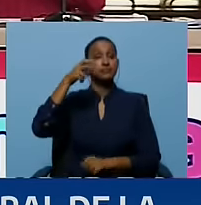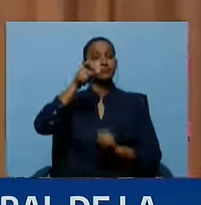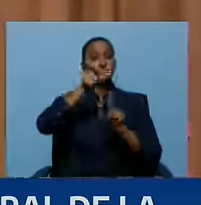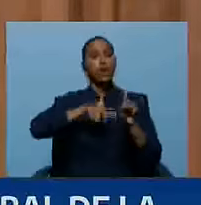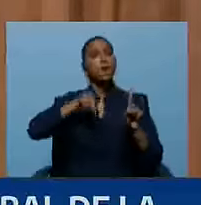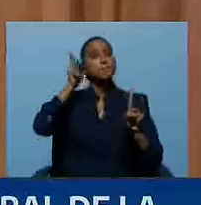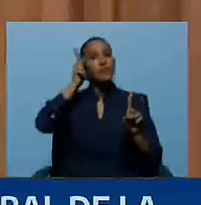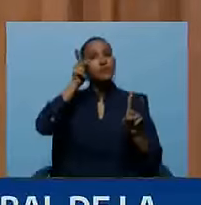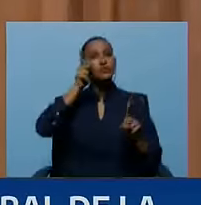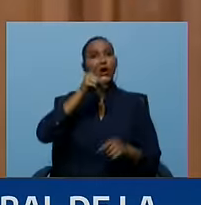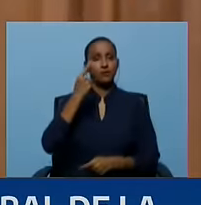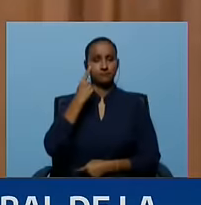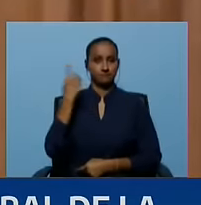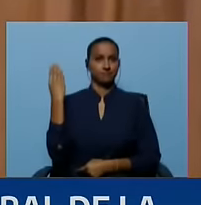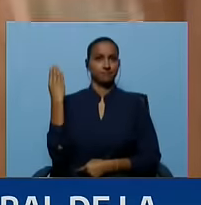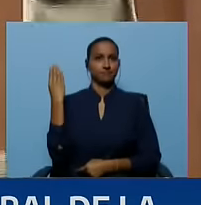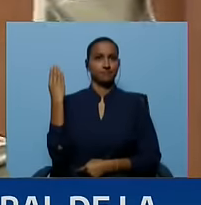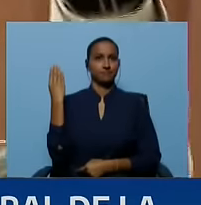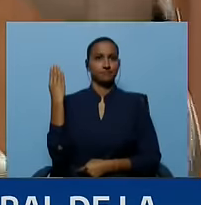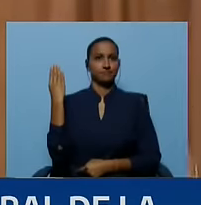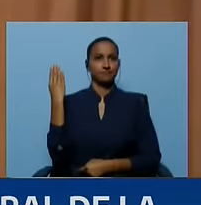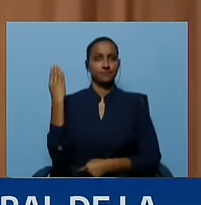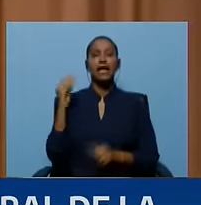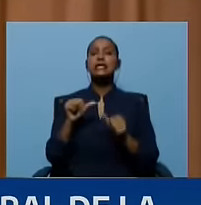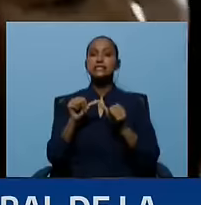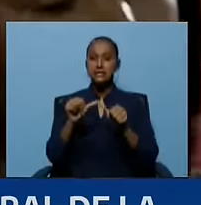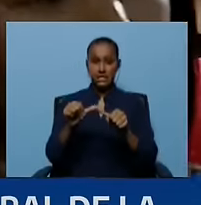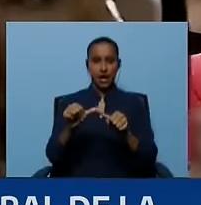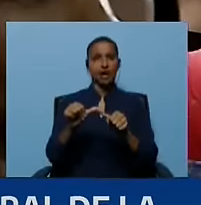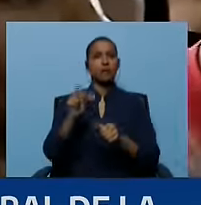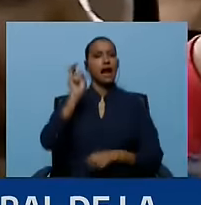Gil Pinto.